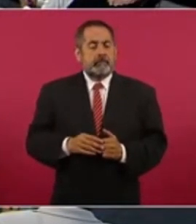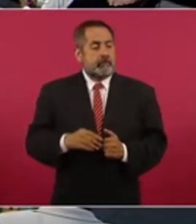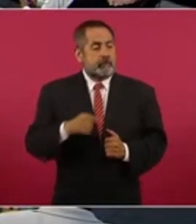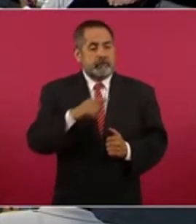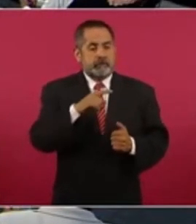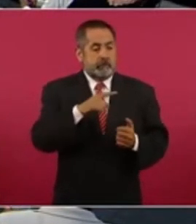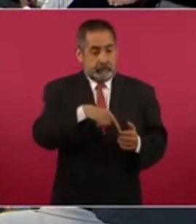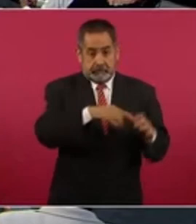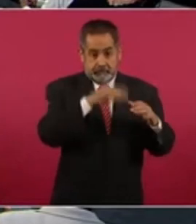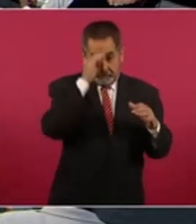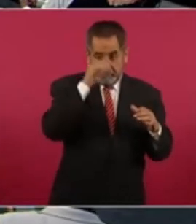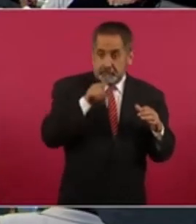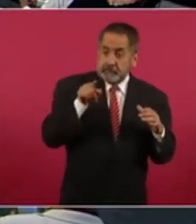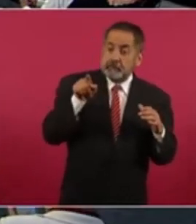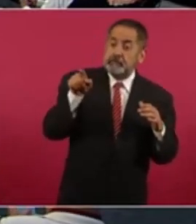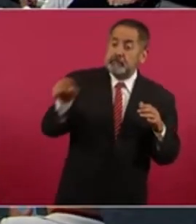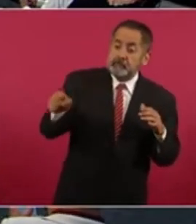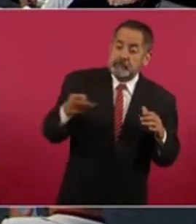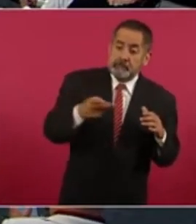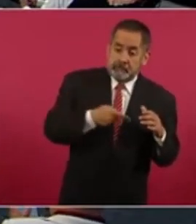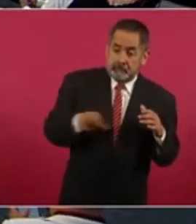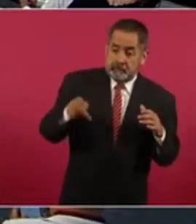el pobre